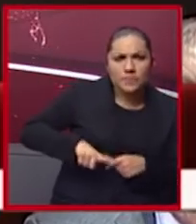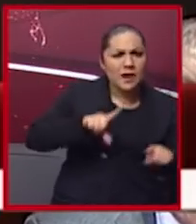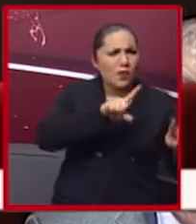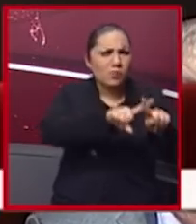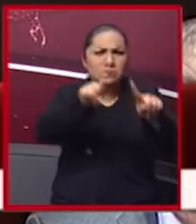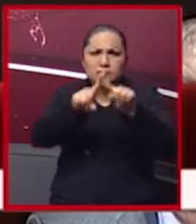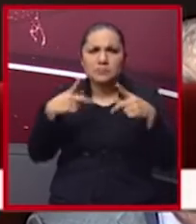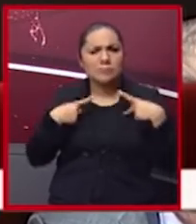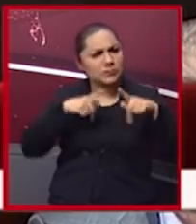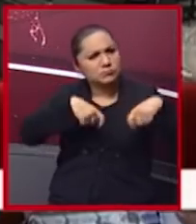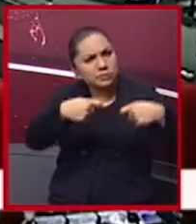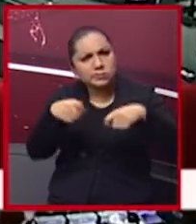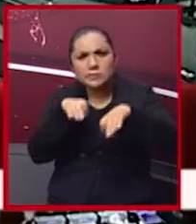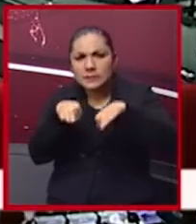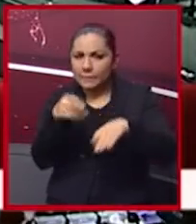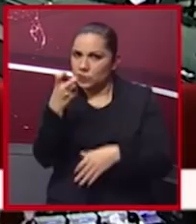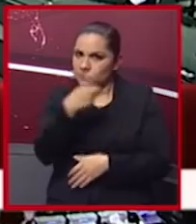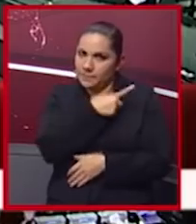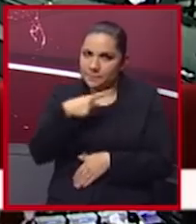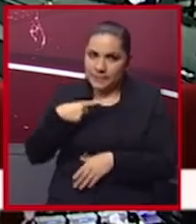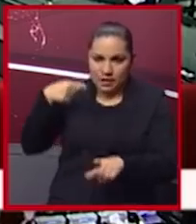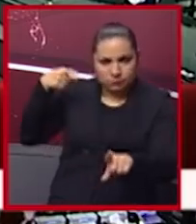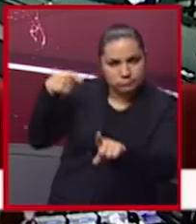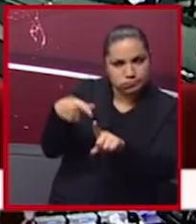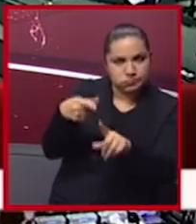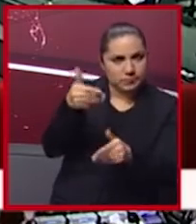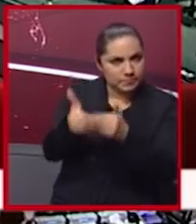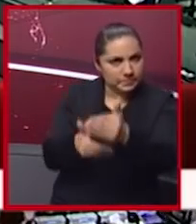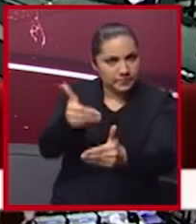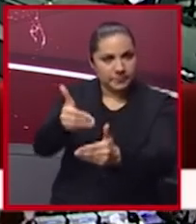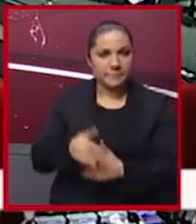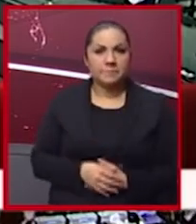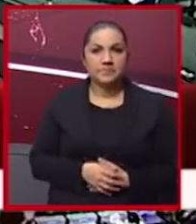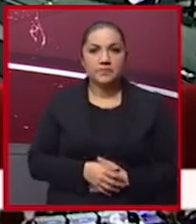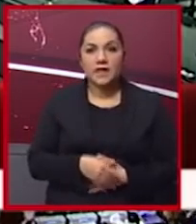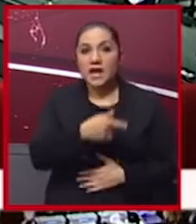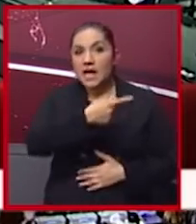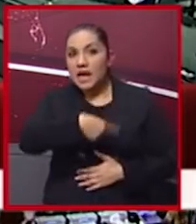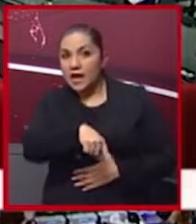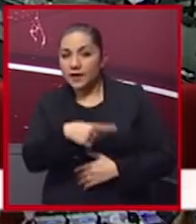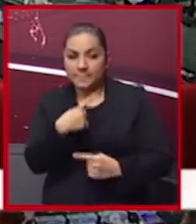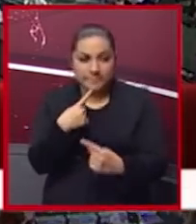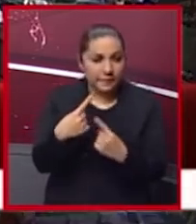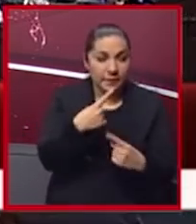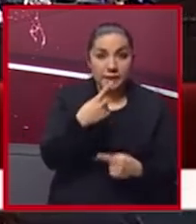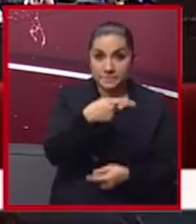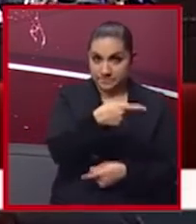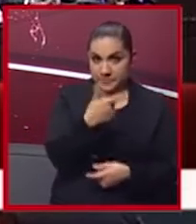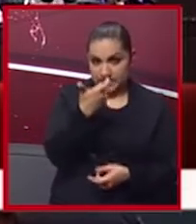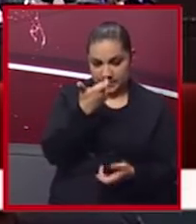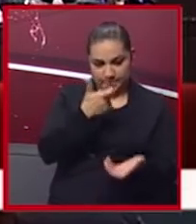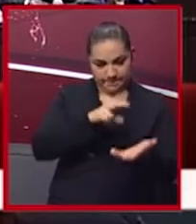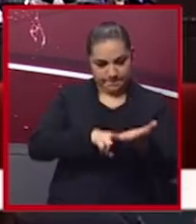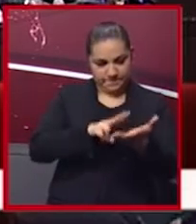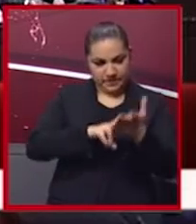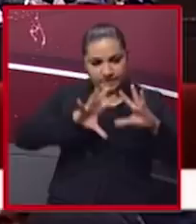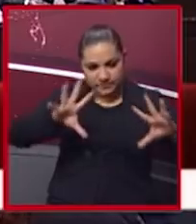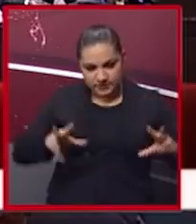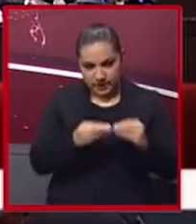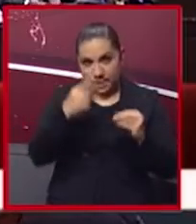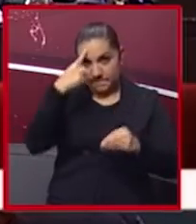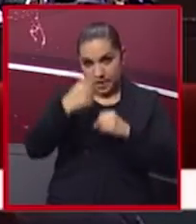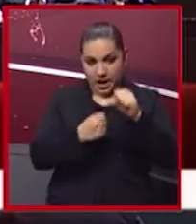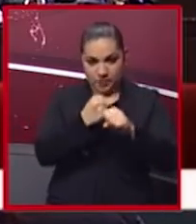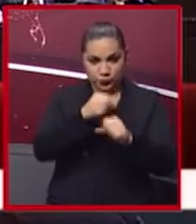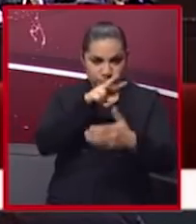subcontratación. Bueno, durante la discusión se dijo que el paquete fiscal para 2019 es uno de los más observados en la historia del